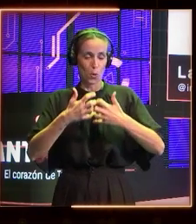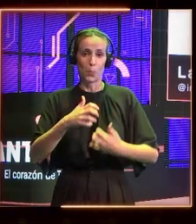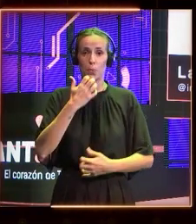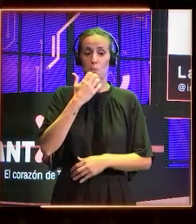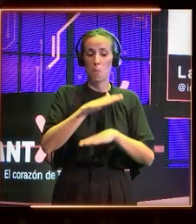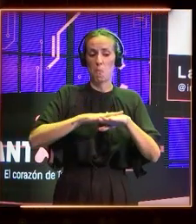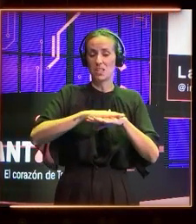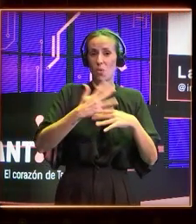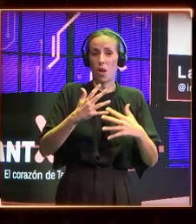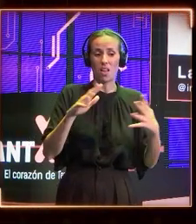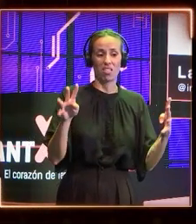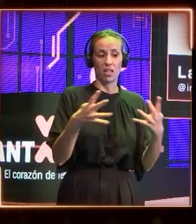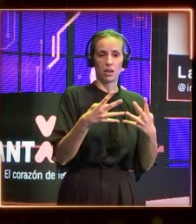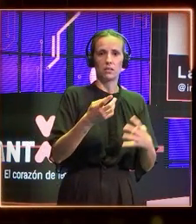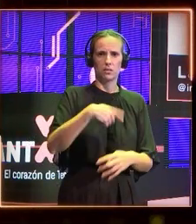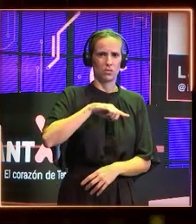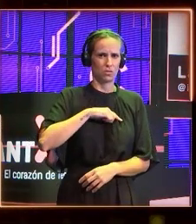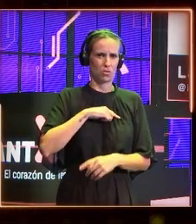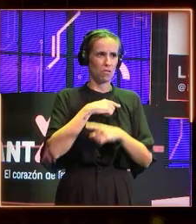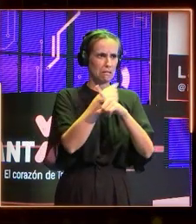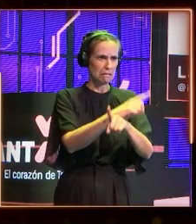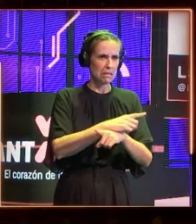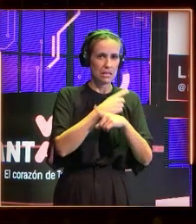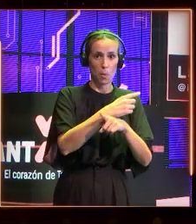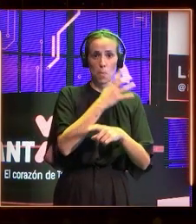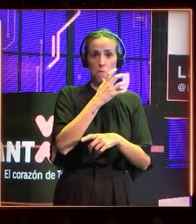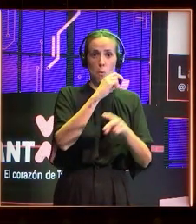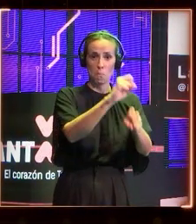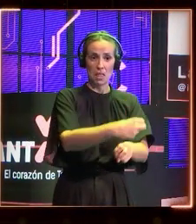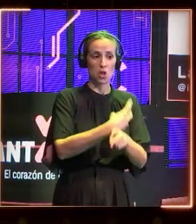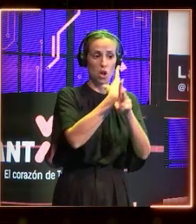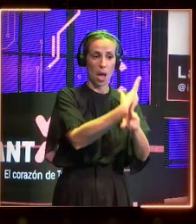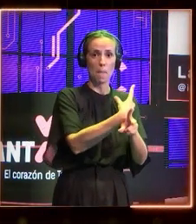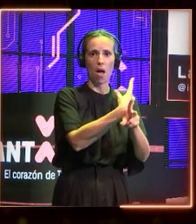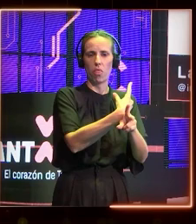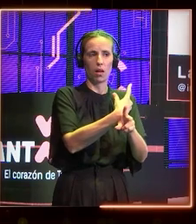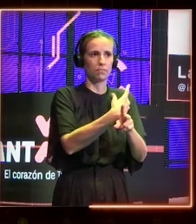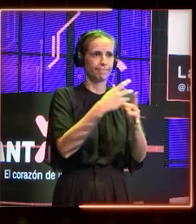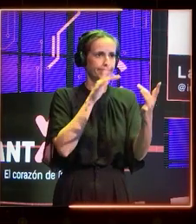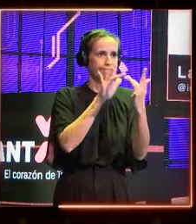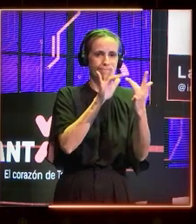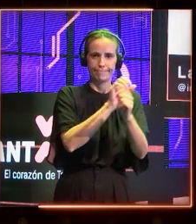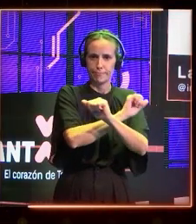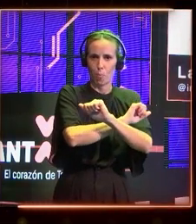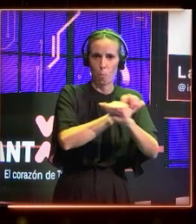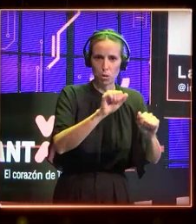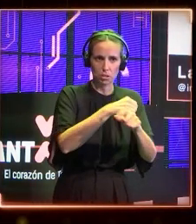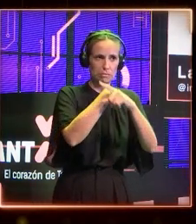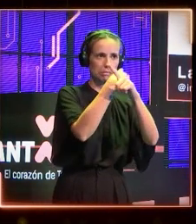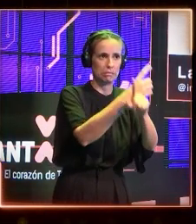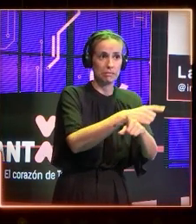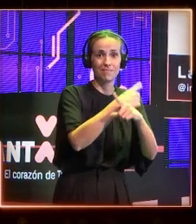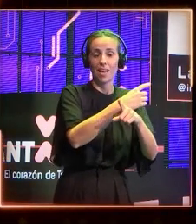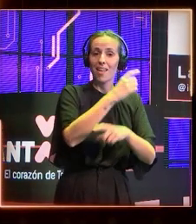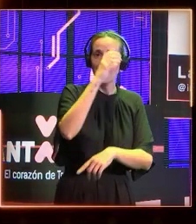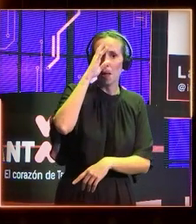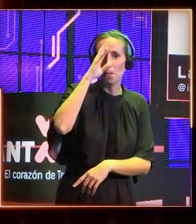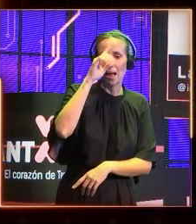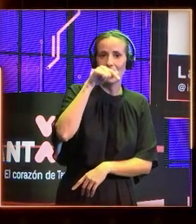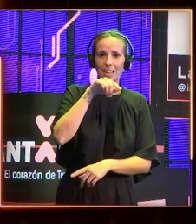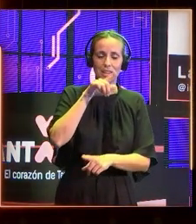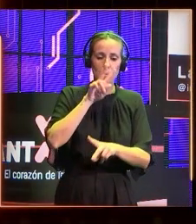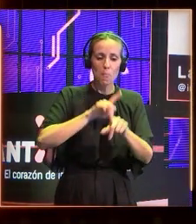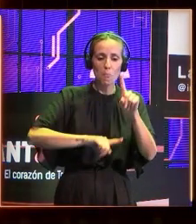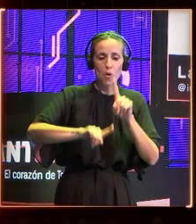internet Cuántas veces hemos tenido problemas en una videollamada que no nos eh ha conectado Pues imaginaros todo esto teniendo que